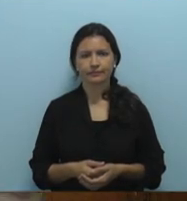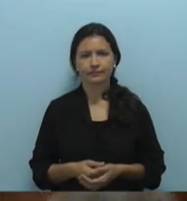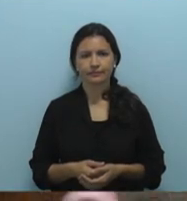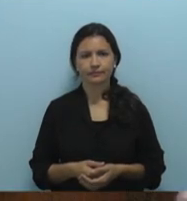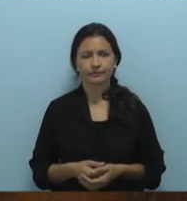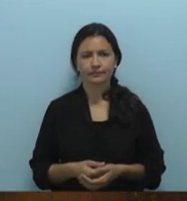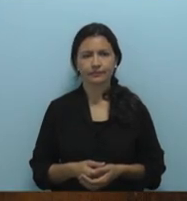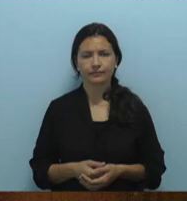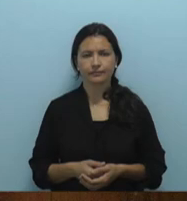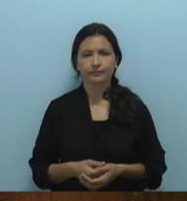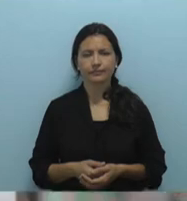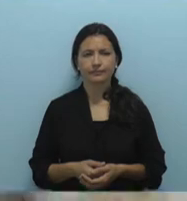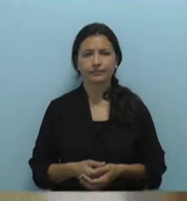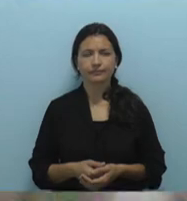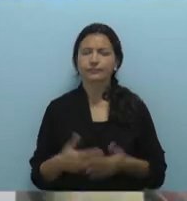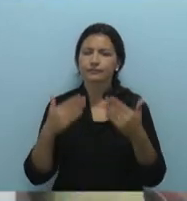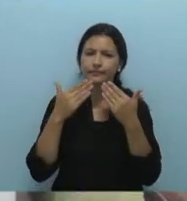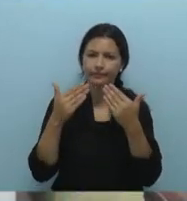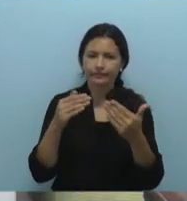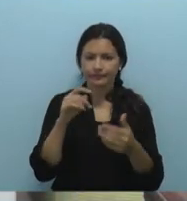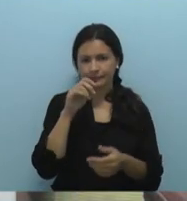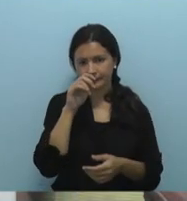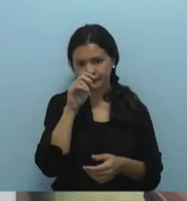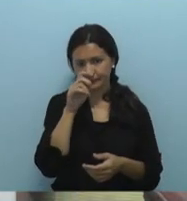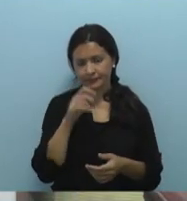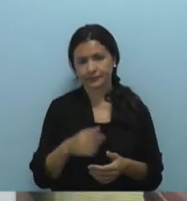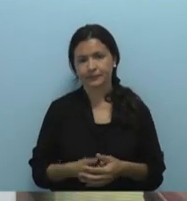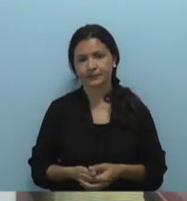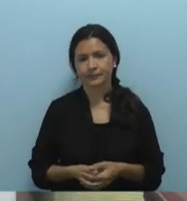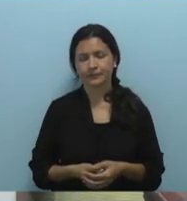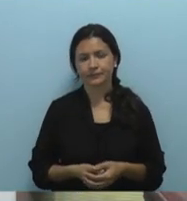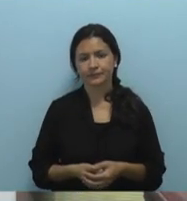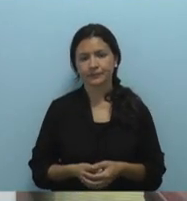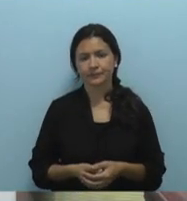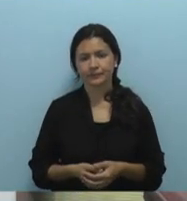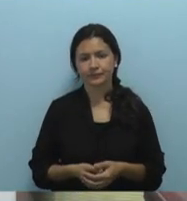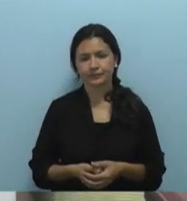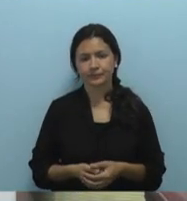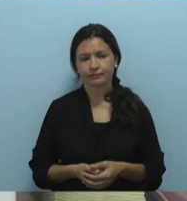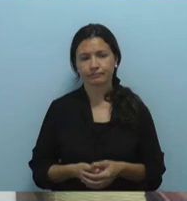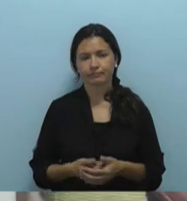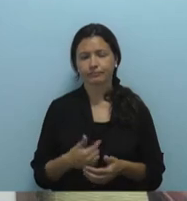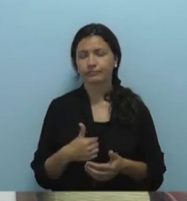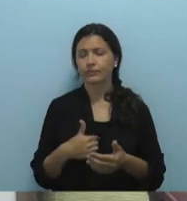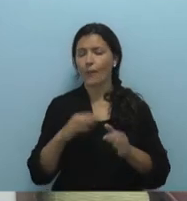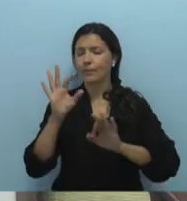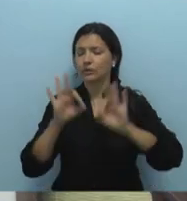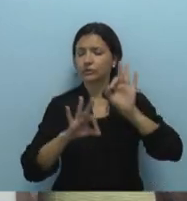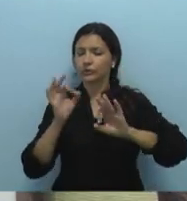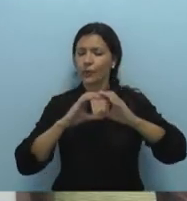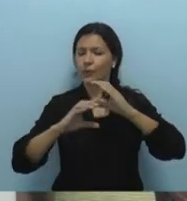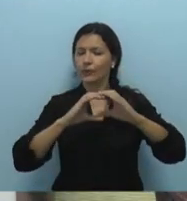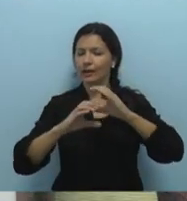Oliver. Bueno, muchas gracias. Me quiero referir, en realidad habíamos presentado un proyecto de